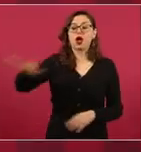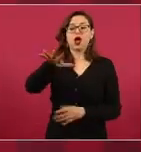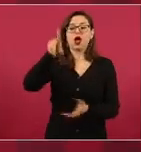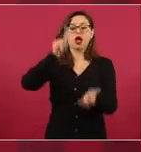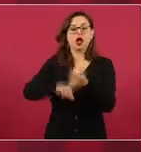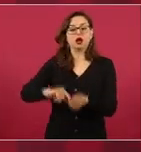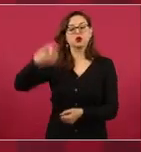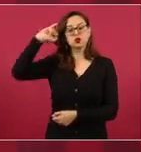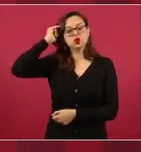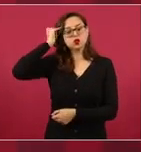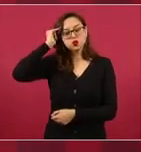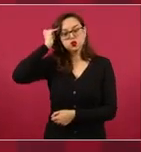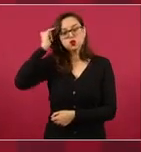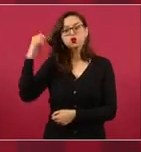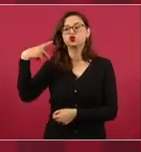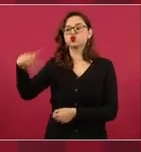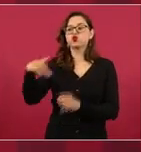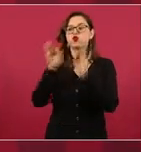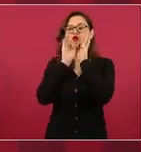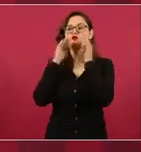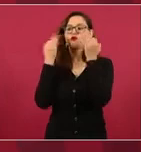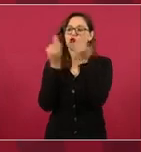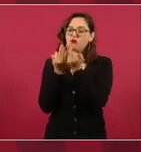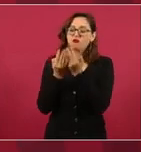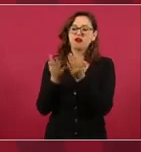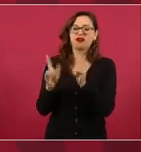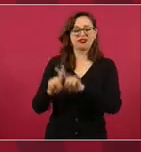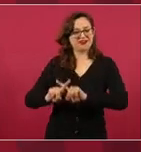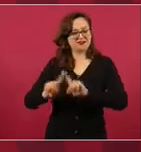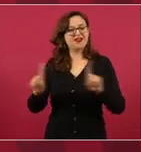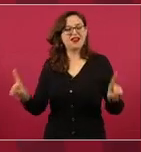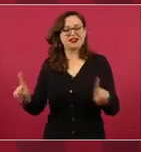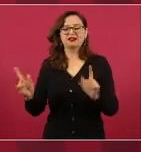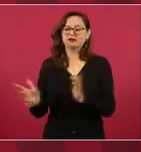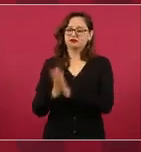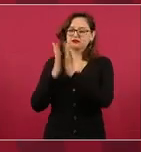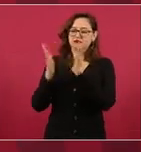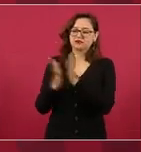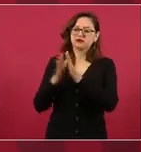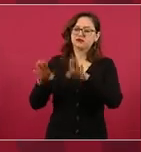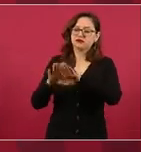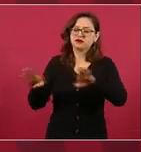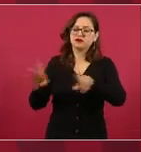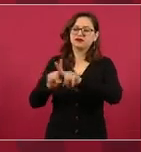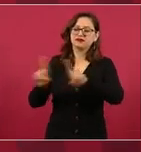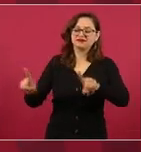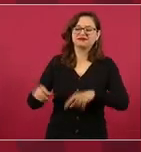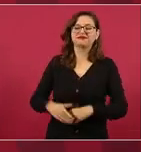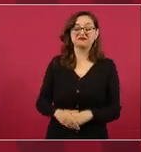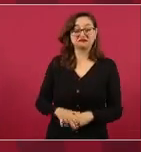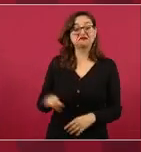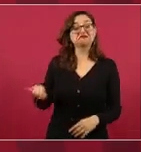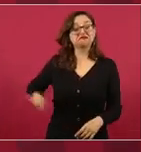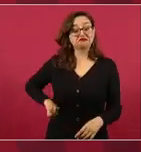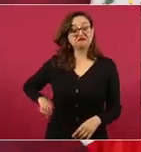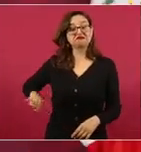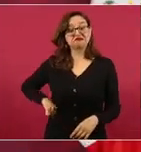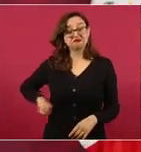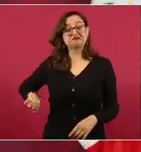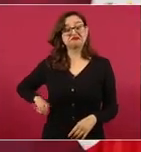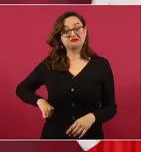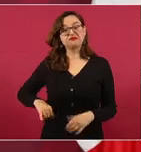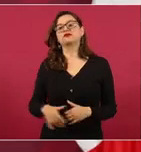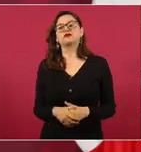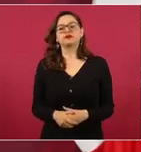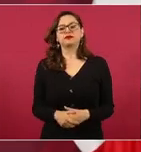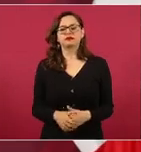que también es interesantísimo. En Oaxaca, para elegir a las autoridades